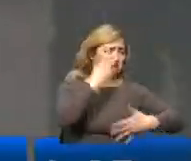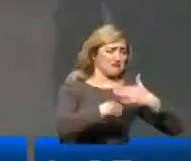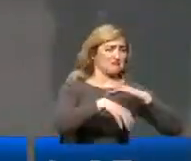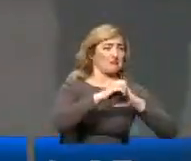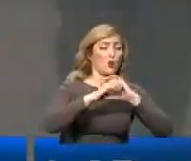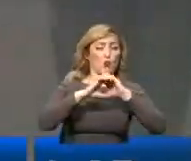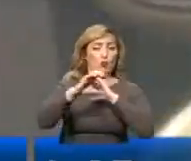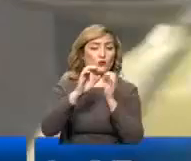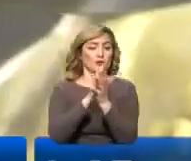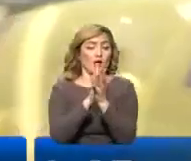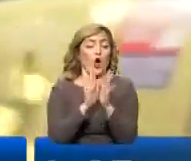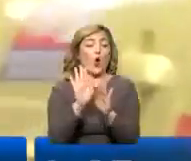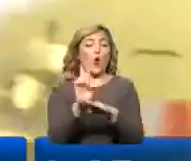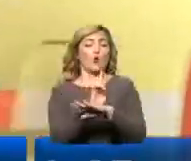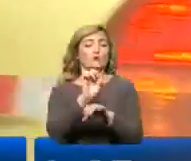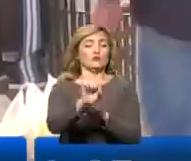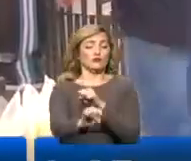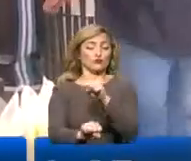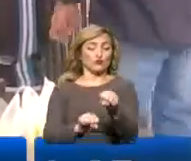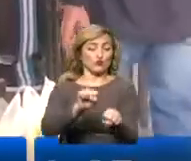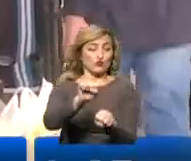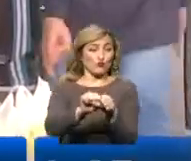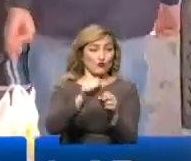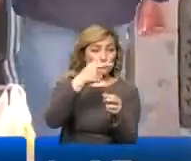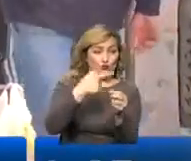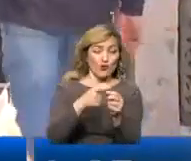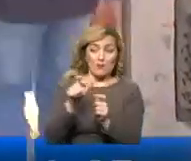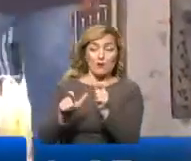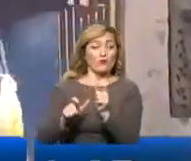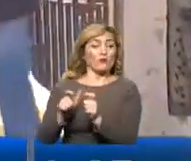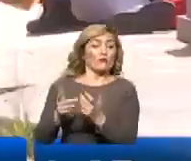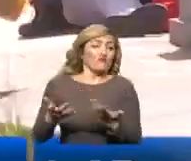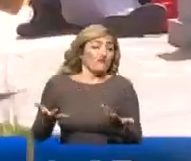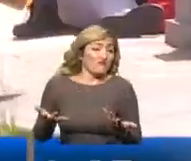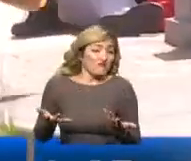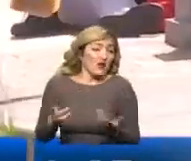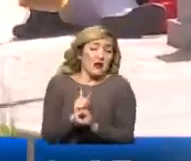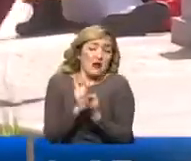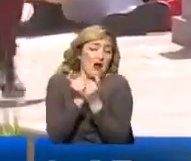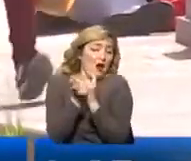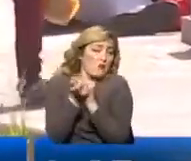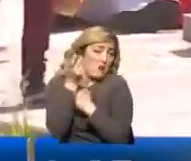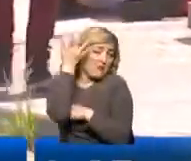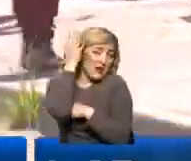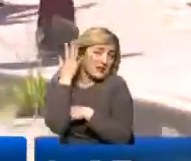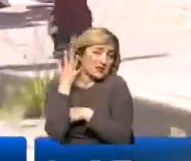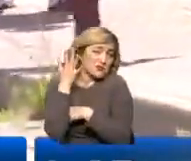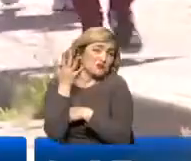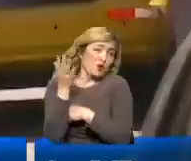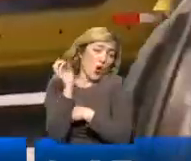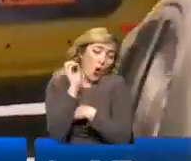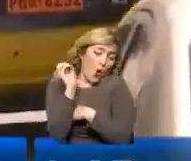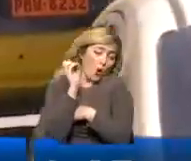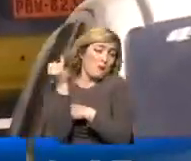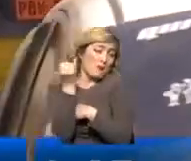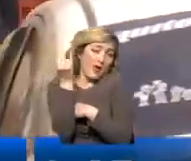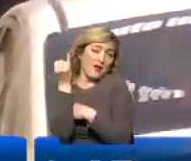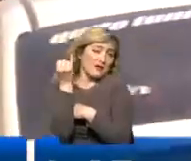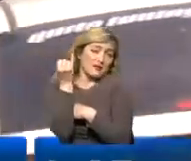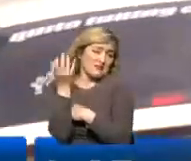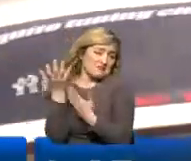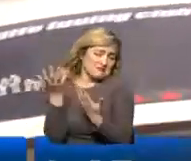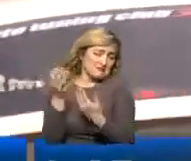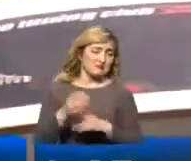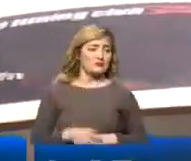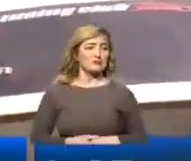pero hay quienes usan sus bicicletas. Quito y su gente actúa como si hubiéramos cambiado el semáforo a amarillo o incluso verde. Por